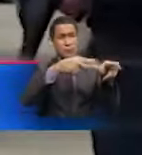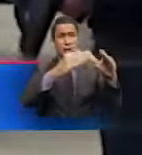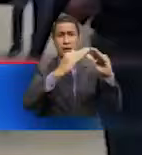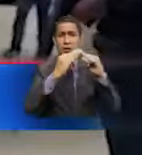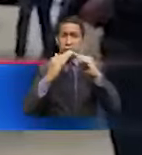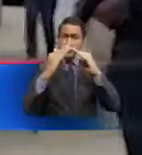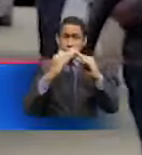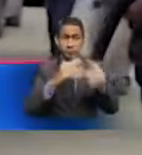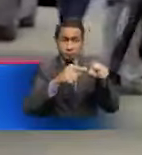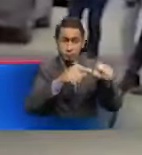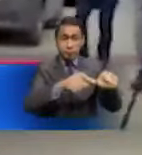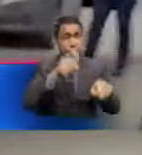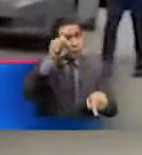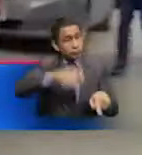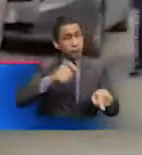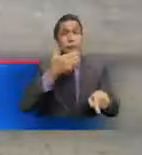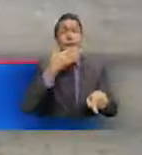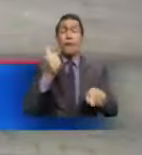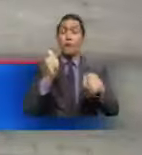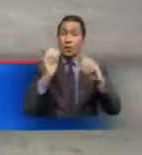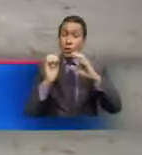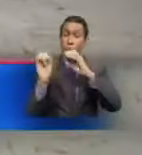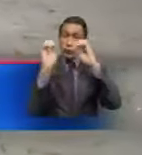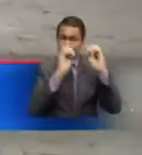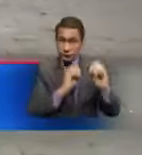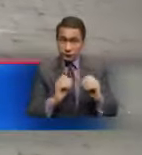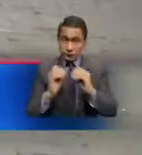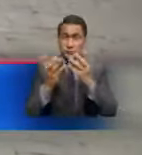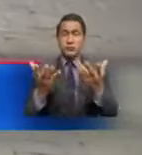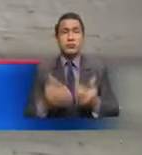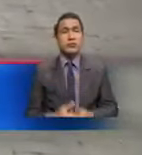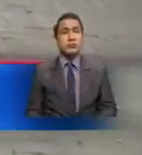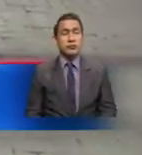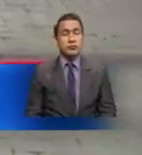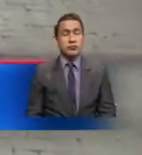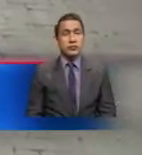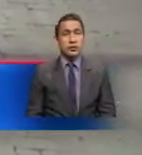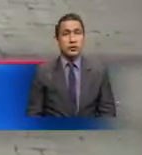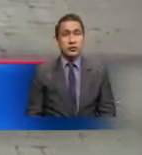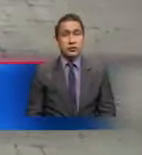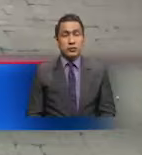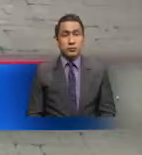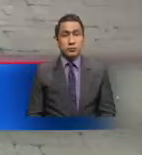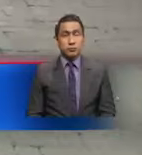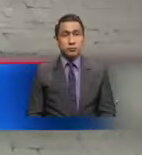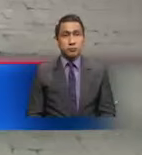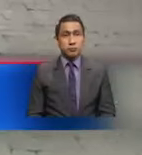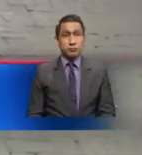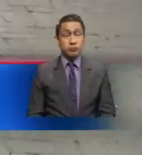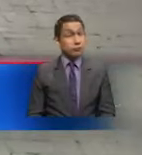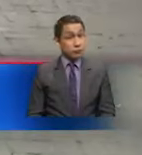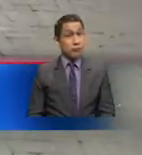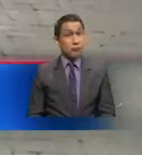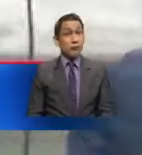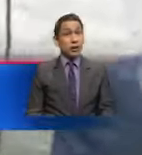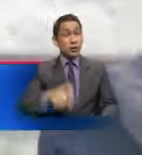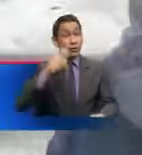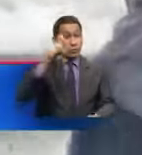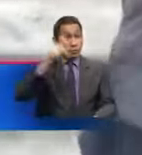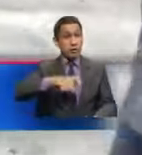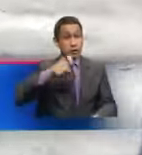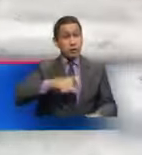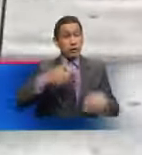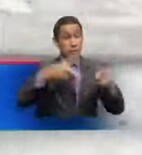por parte de los habitantes de este sector, por ejemplo, labores importantes como una recuperación de los parques, de los